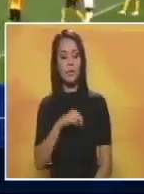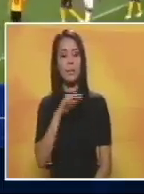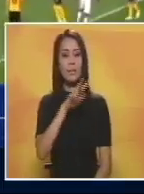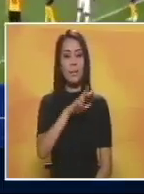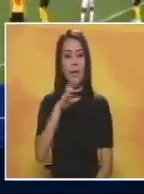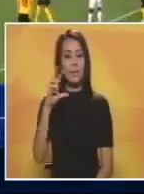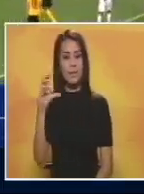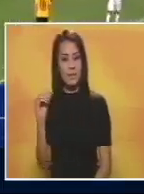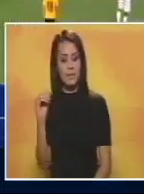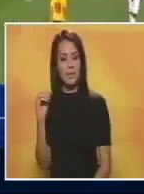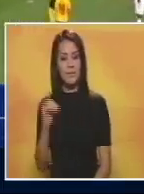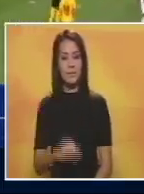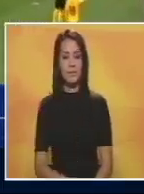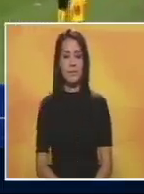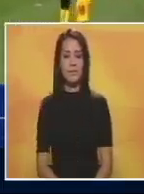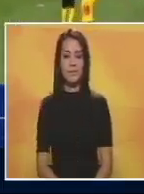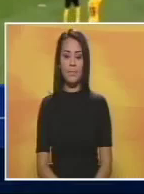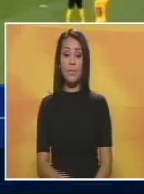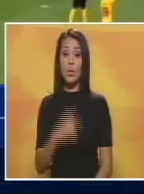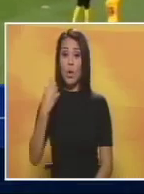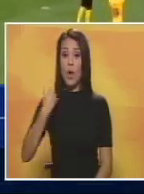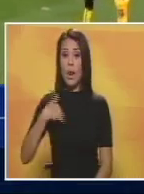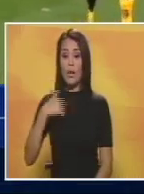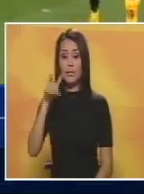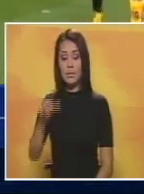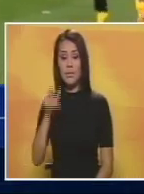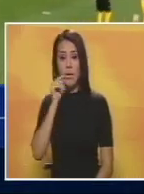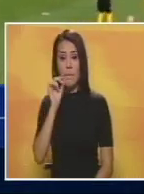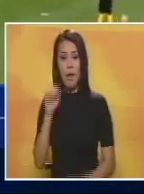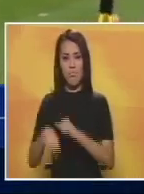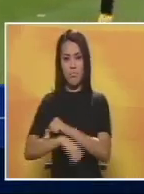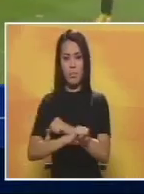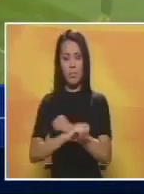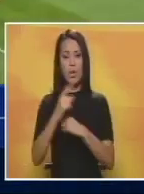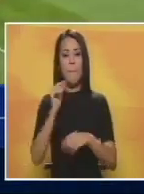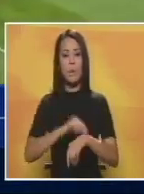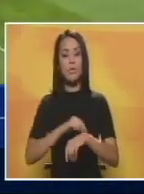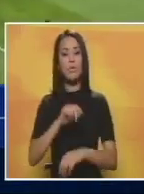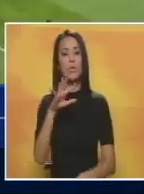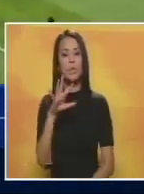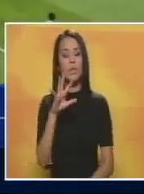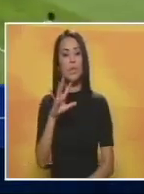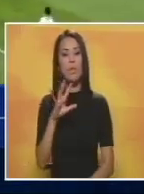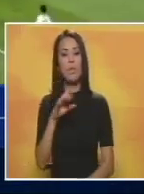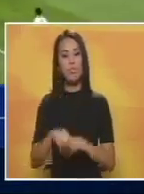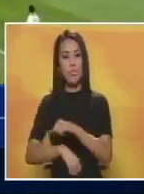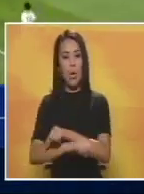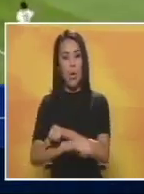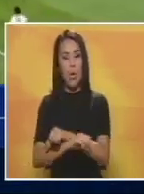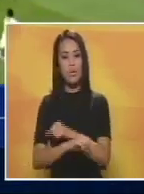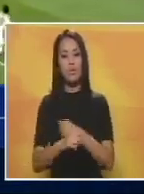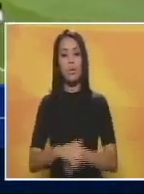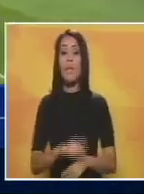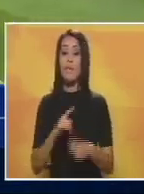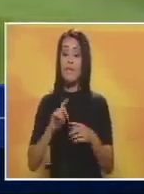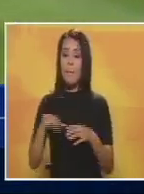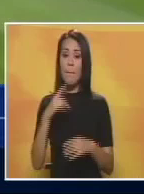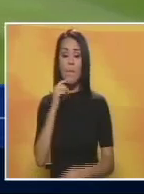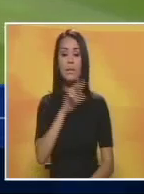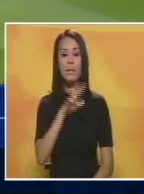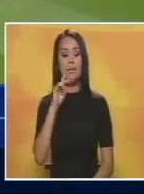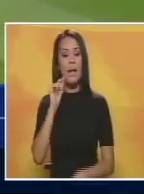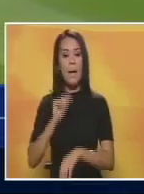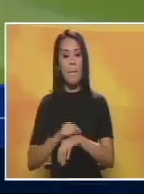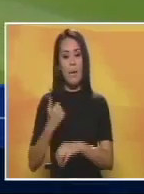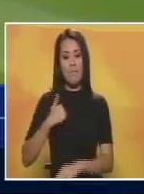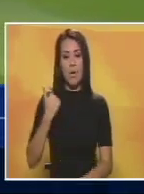con triplete del argentino. Dybala abrió la cuenta en el minuto 5, luego de que el 33 aprovechó un